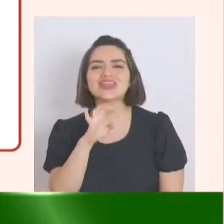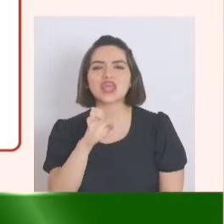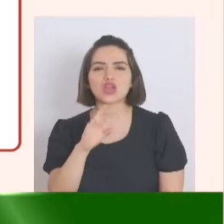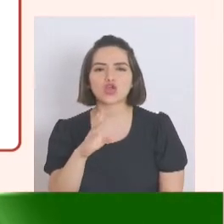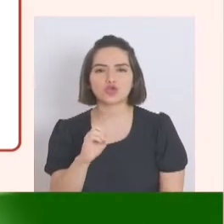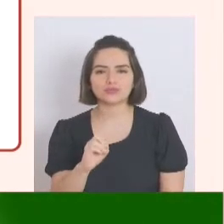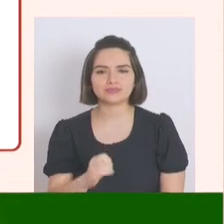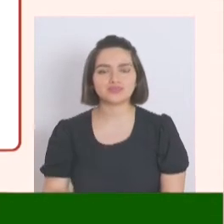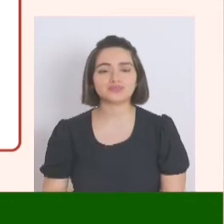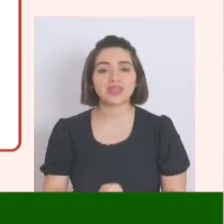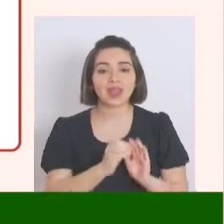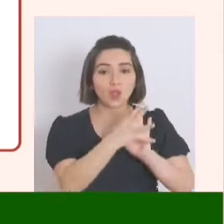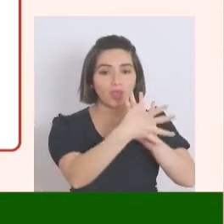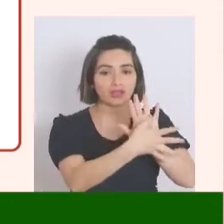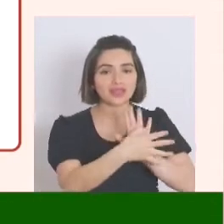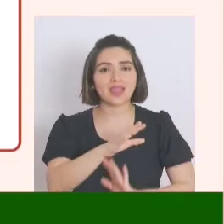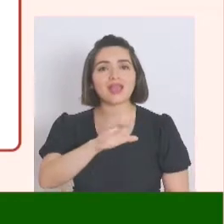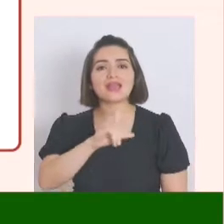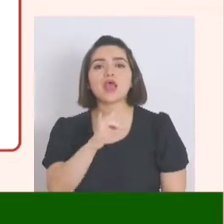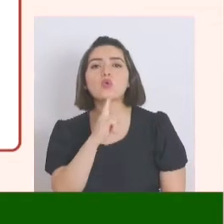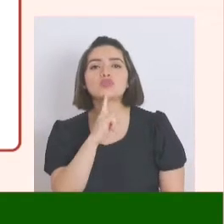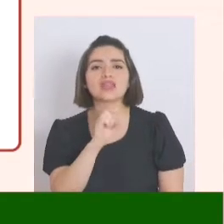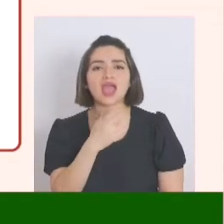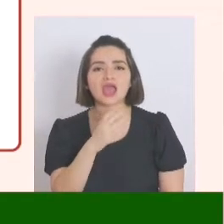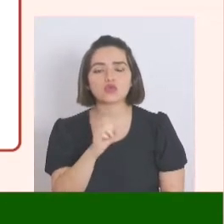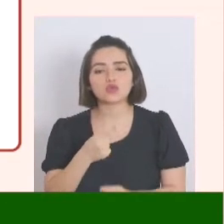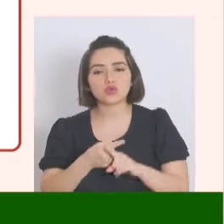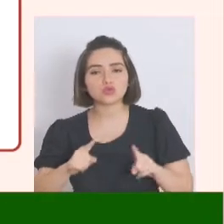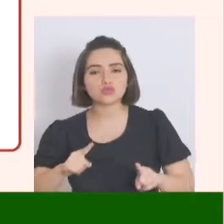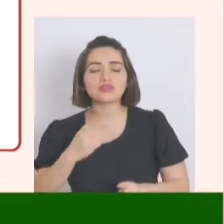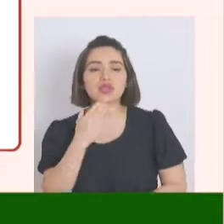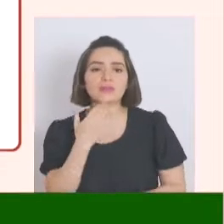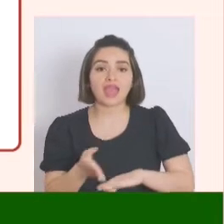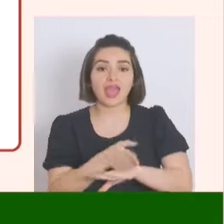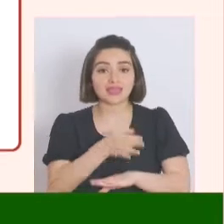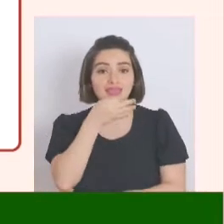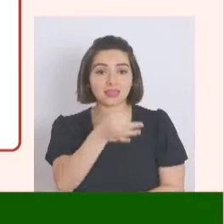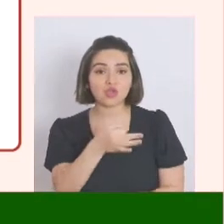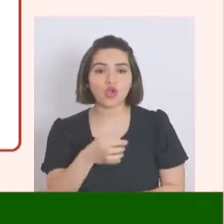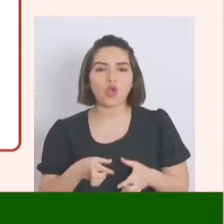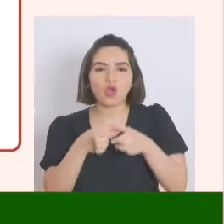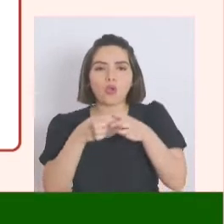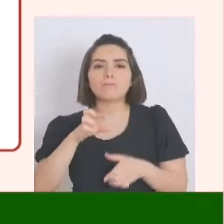En la Araucanía, las comunas de Lautaro y, como ya señaló el ministro,